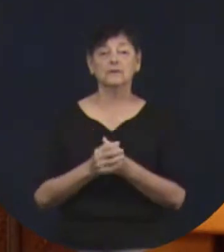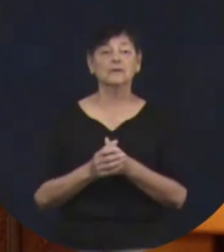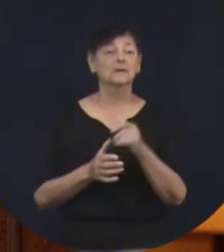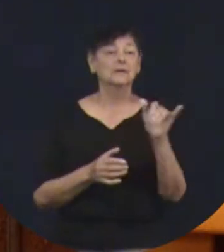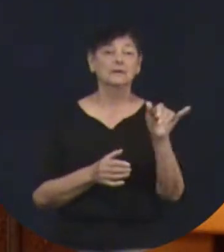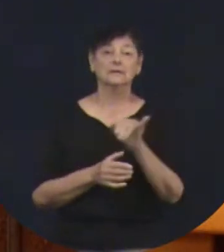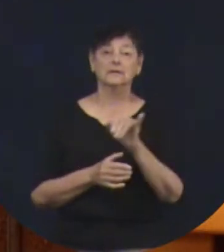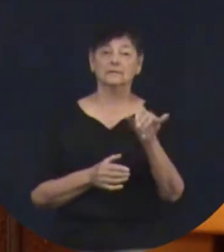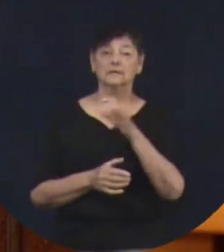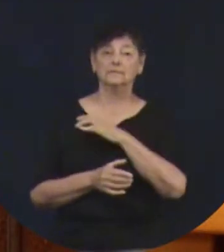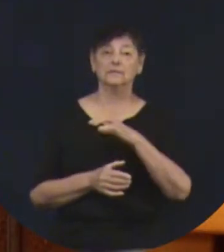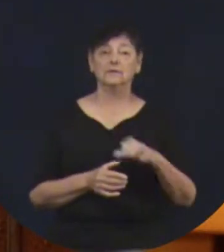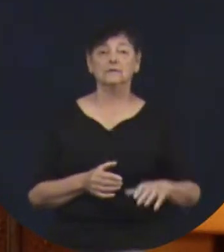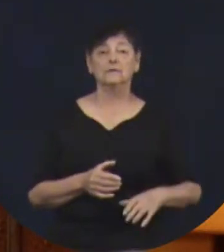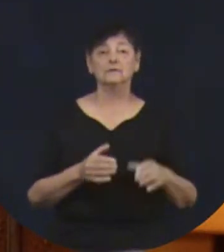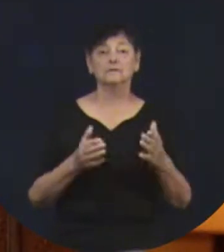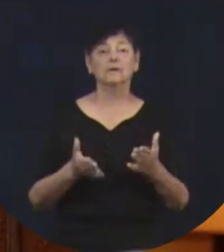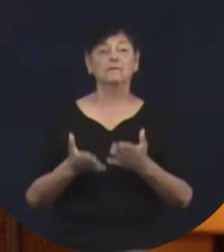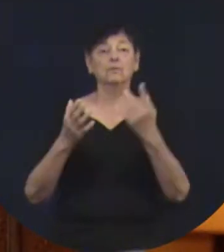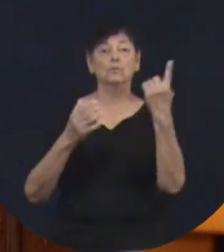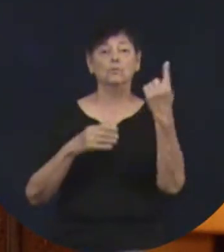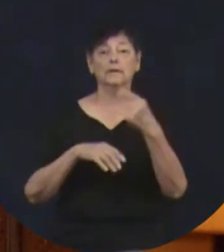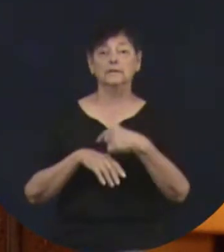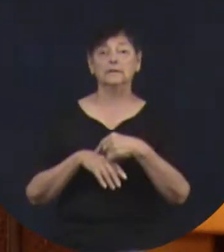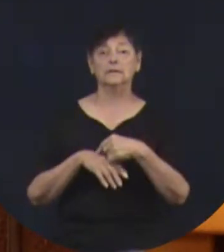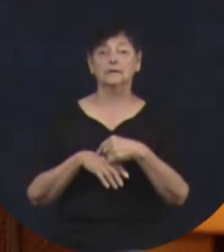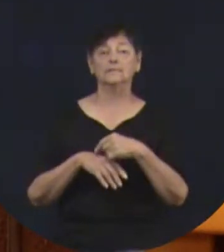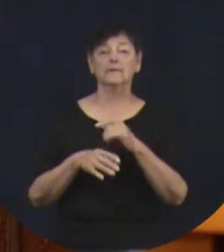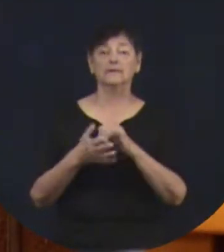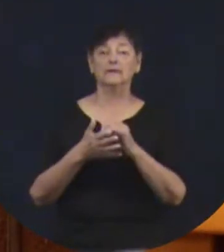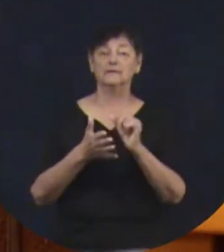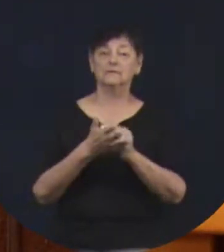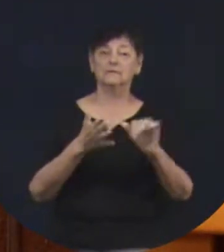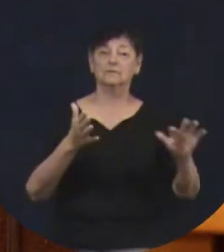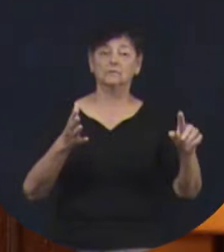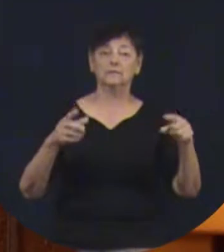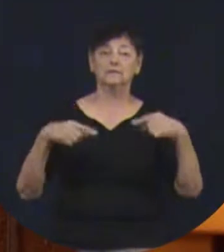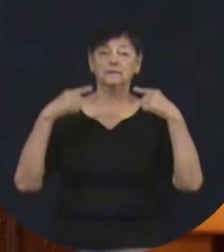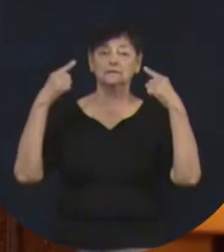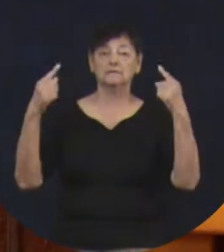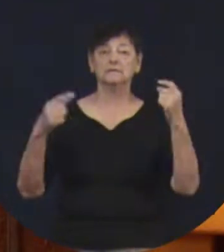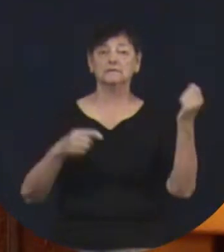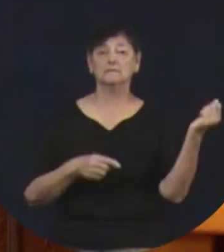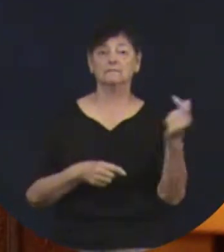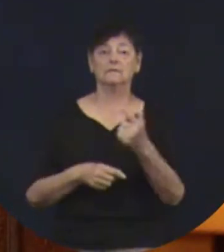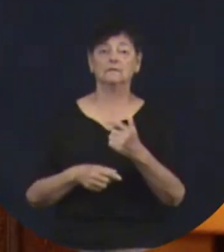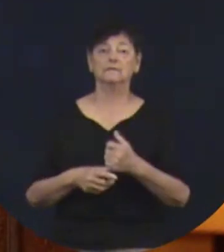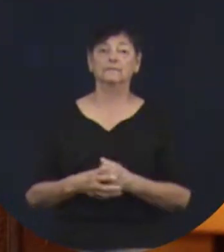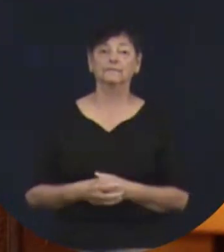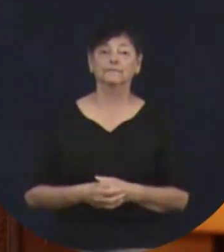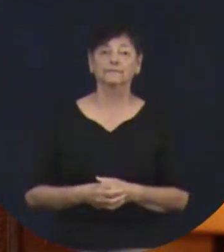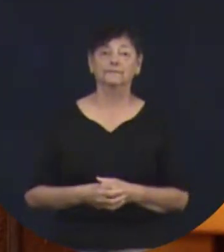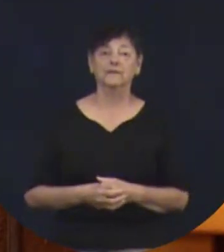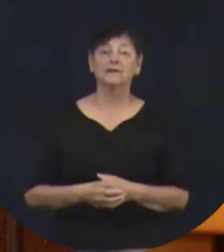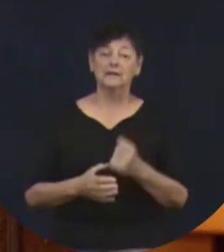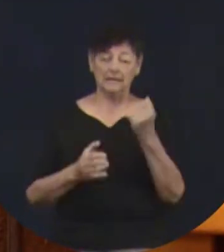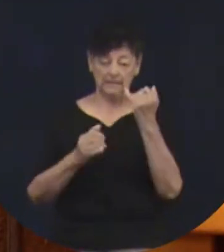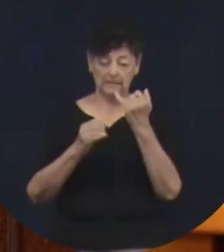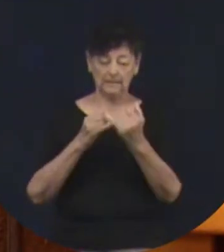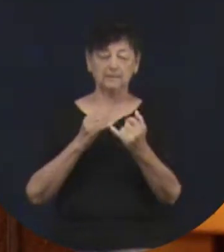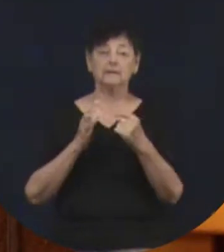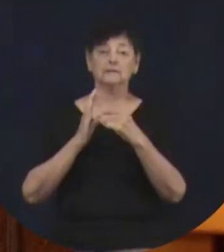así también Cristo se ofreció una sola vez para quitar los pecados de todos. Al final